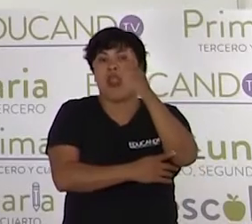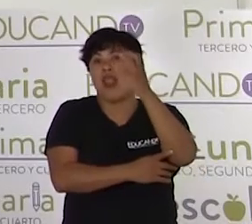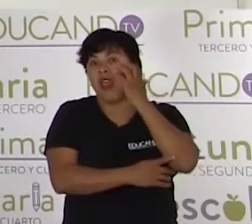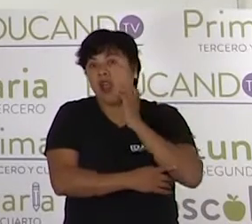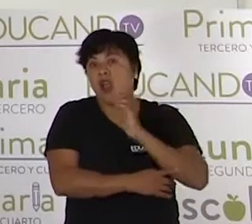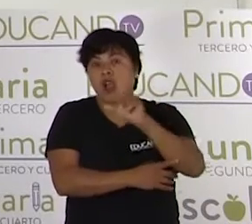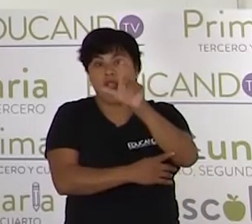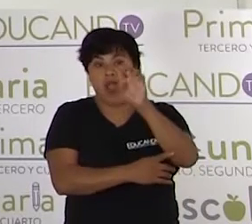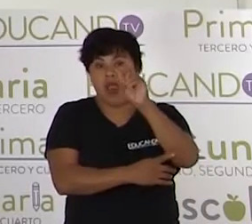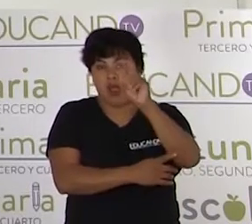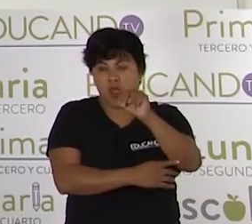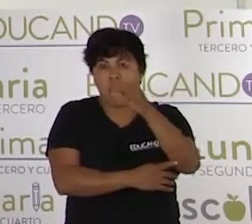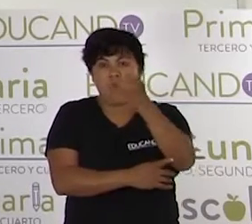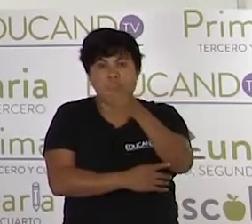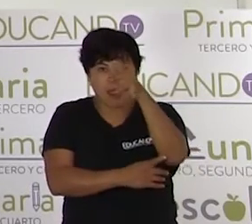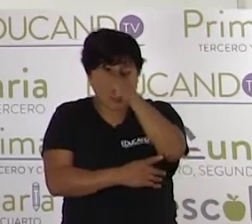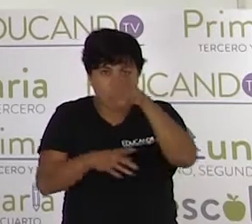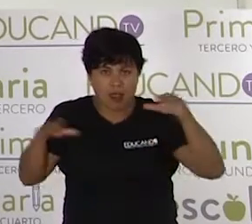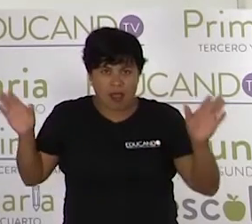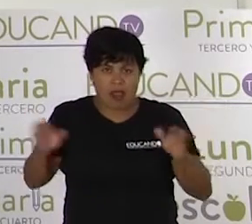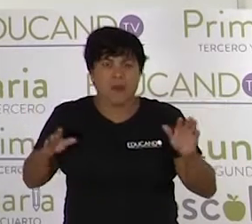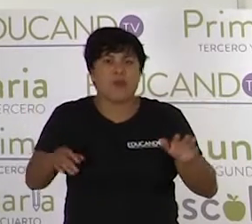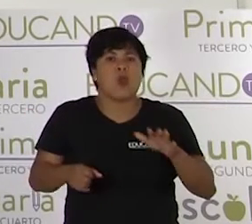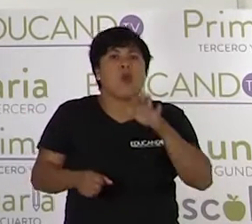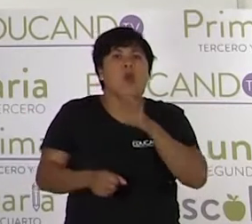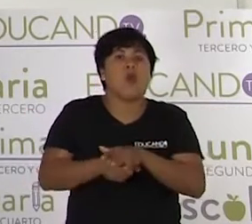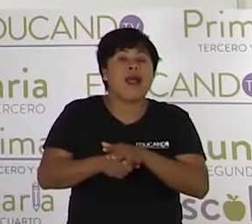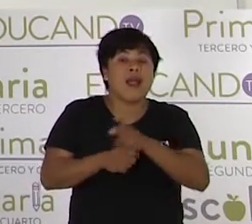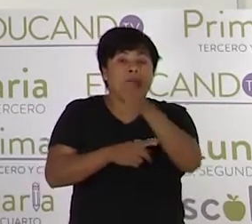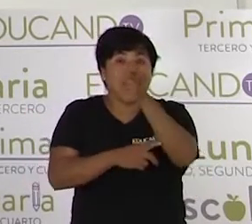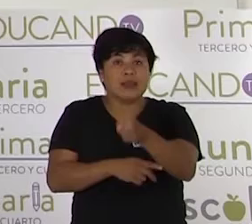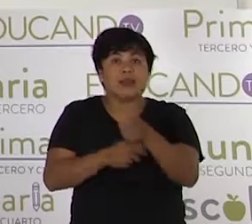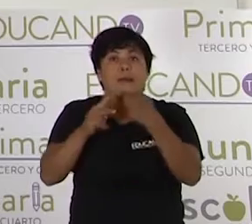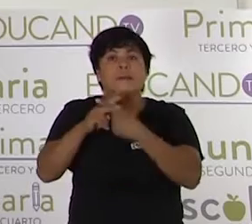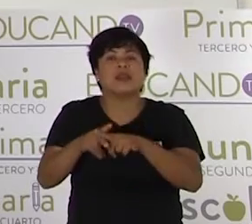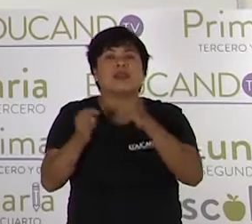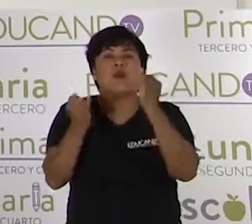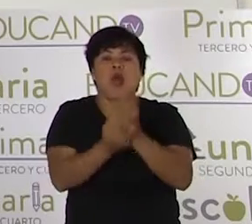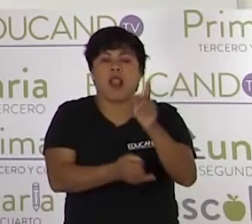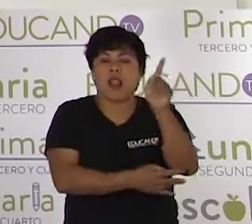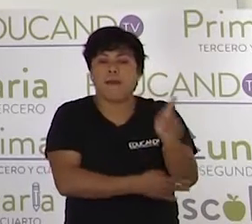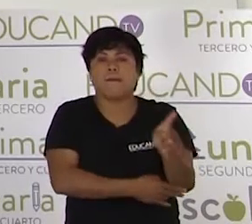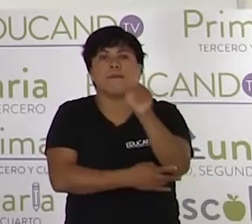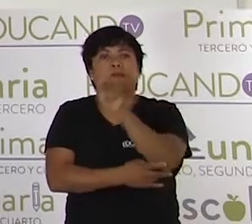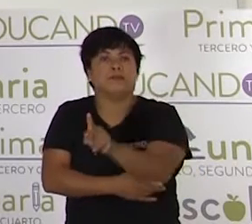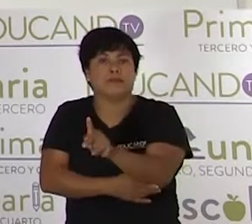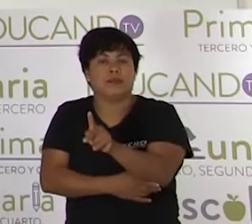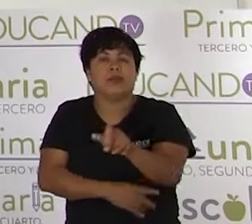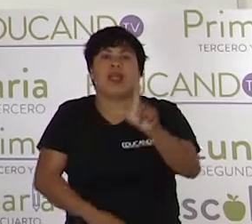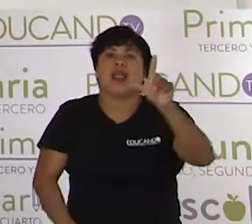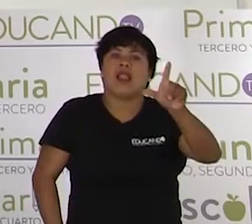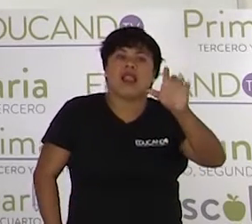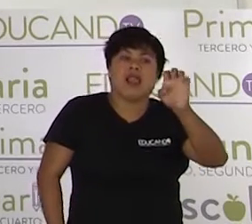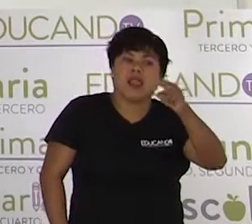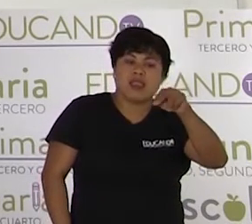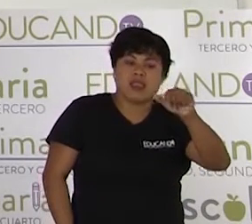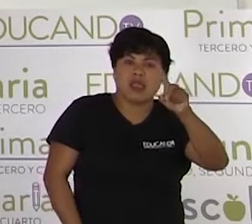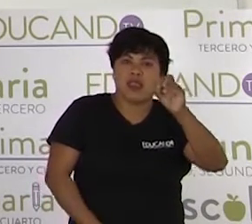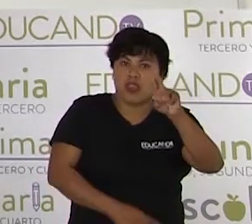águila. ¿Cuál de estas palabras inician igual? Exacto,